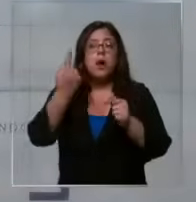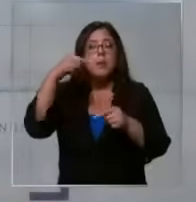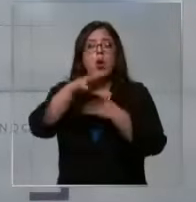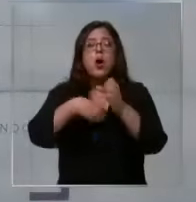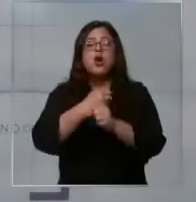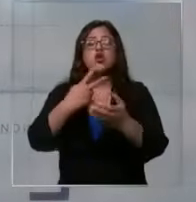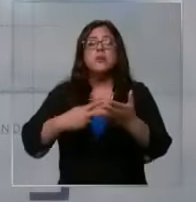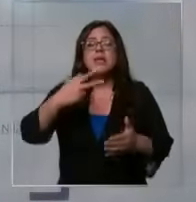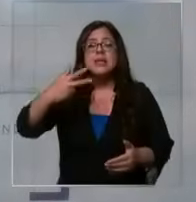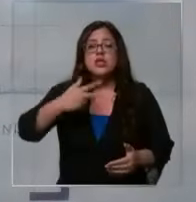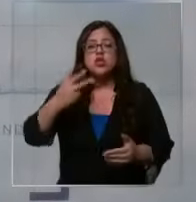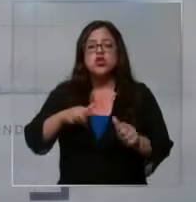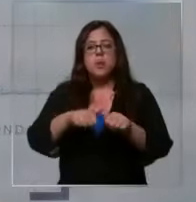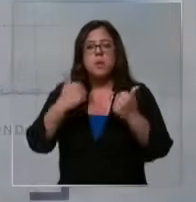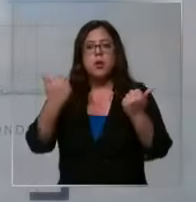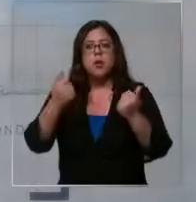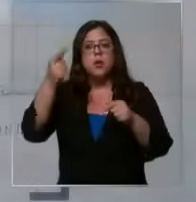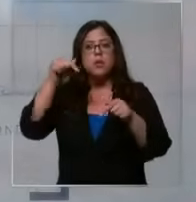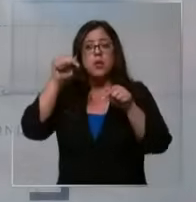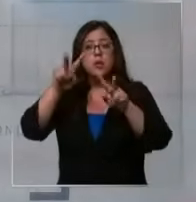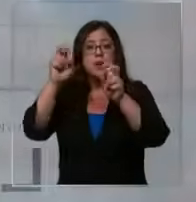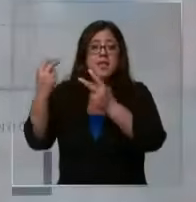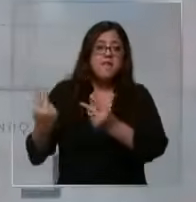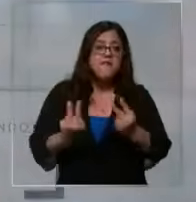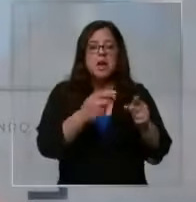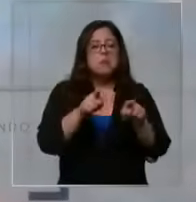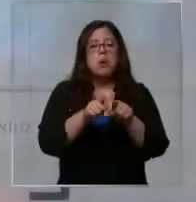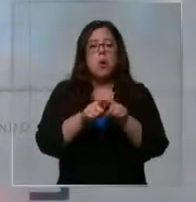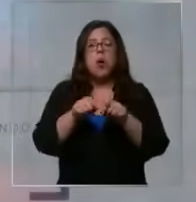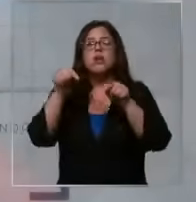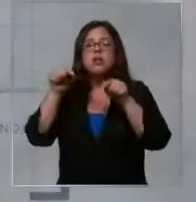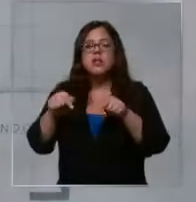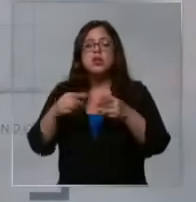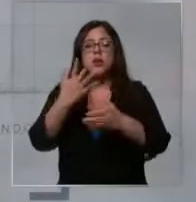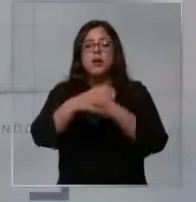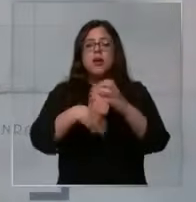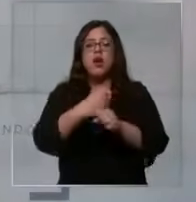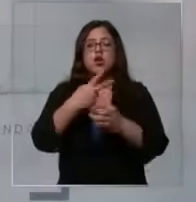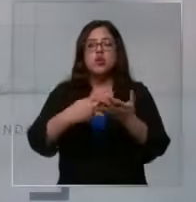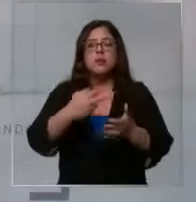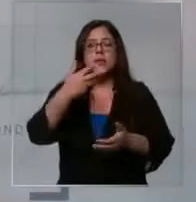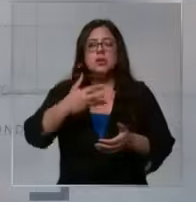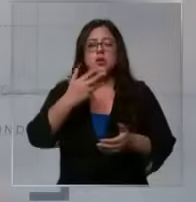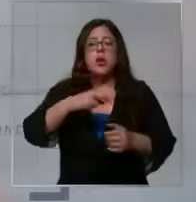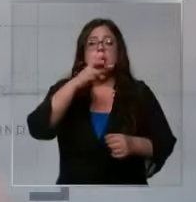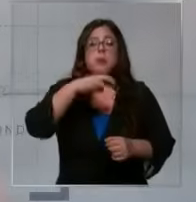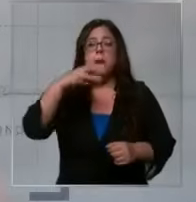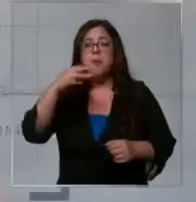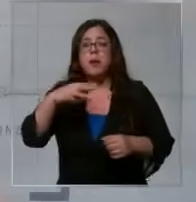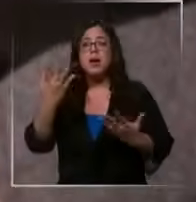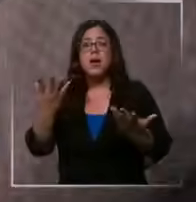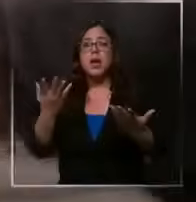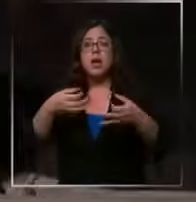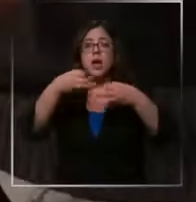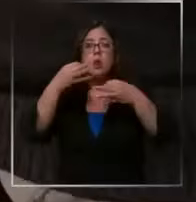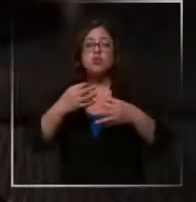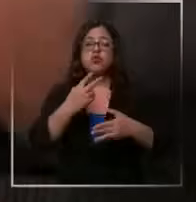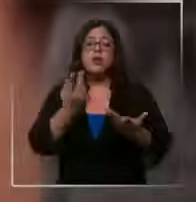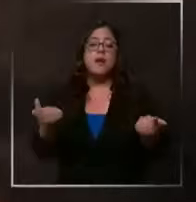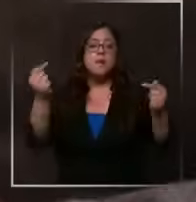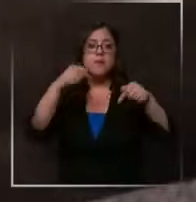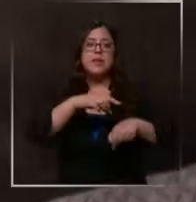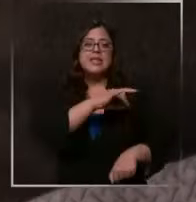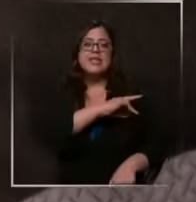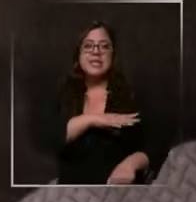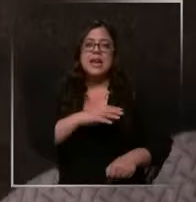relación de pareja, no así esta dinámica de viajes. Esto dura hasta que el 2019 los padres deciden radicarse en Chile para